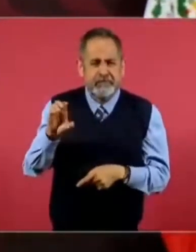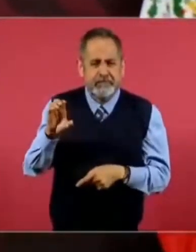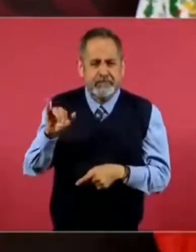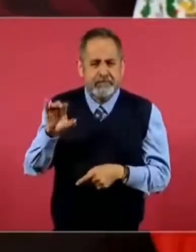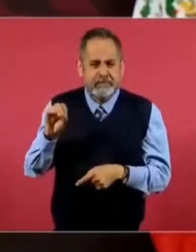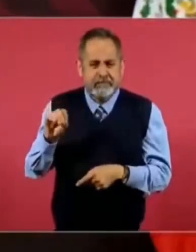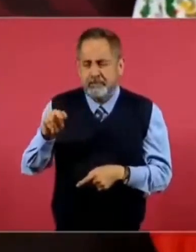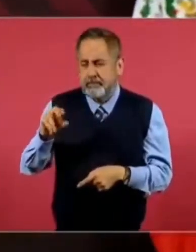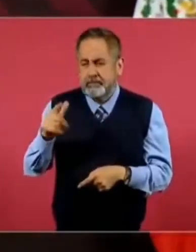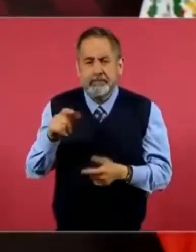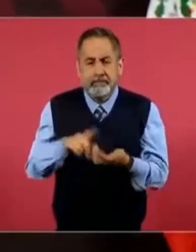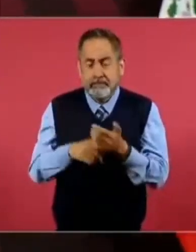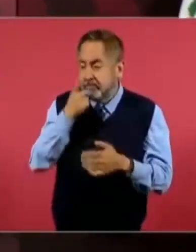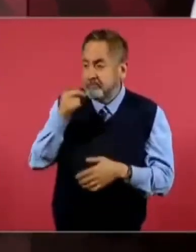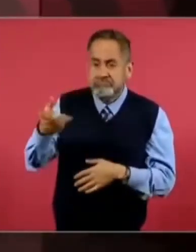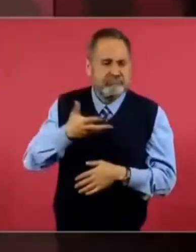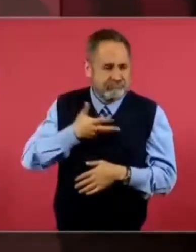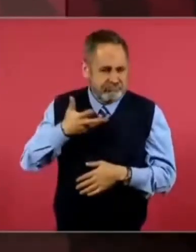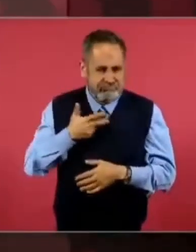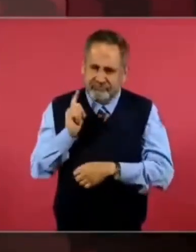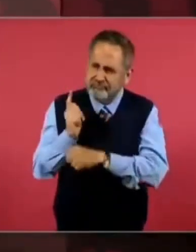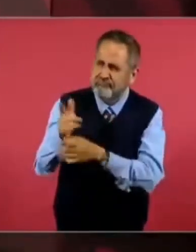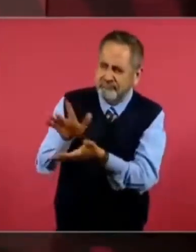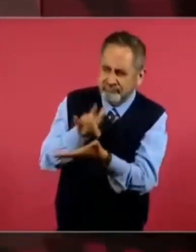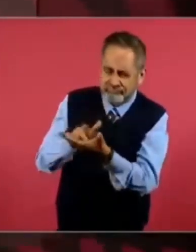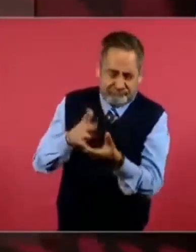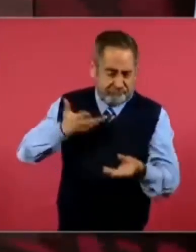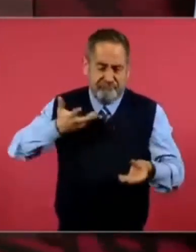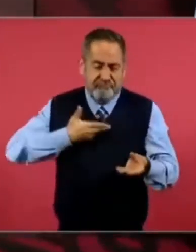le dijeron te tenemos esto